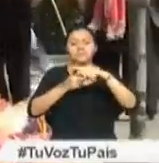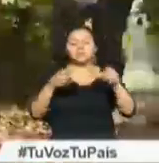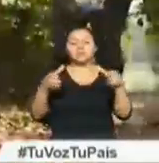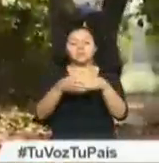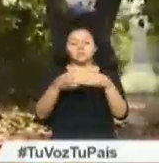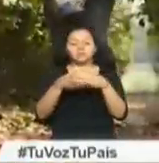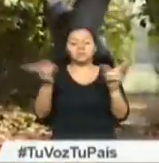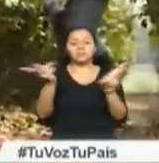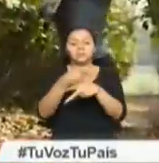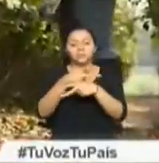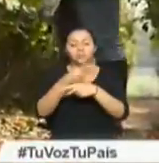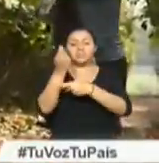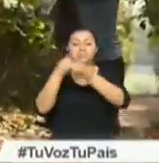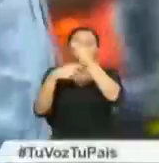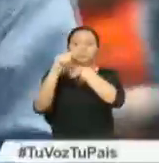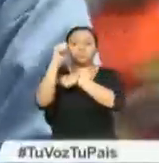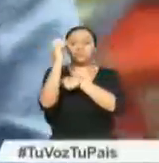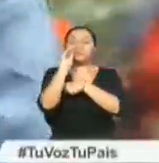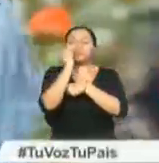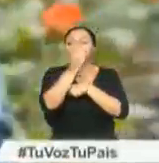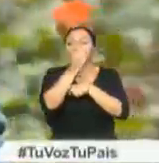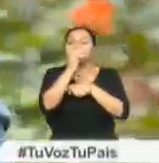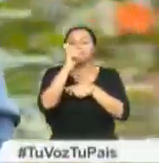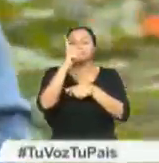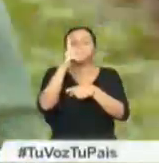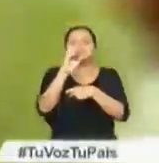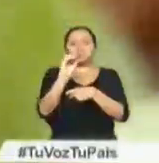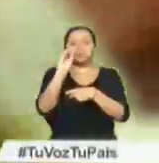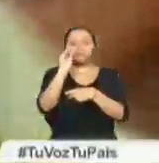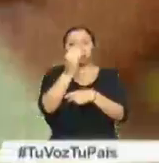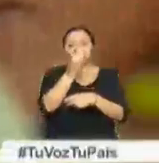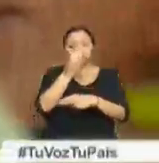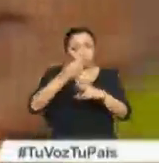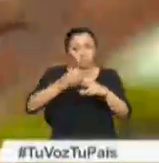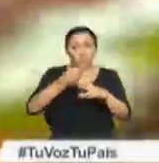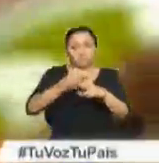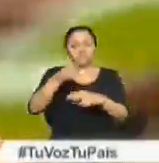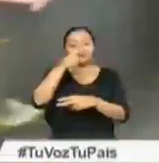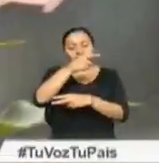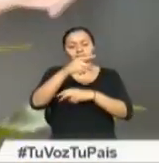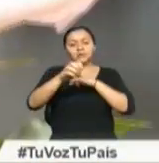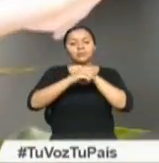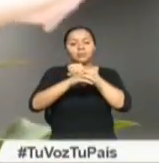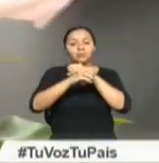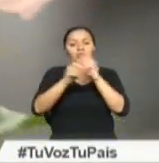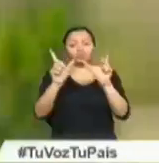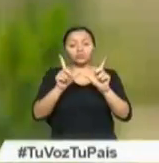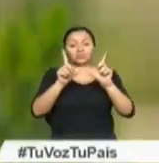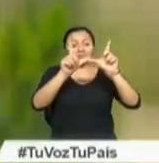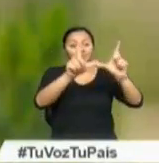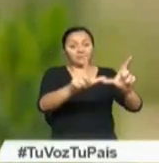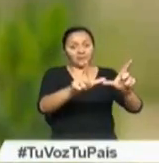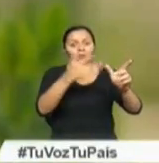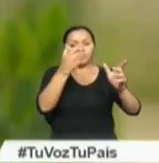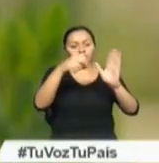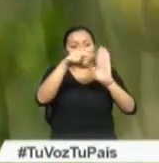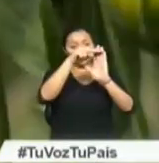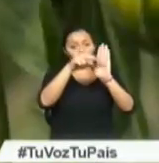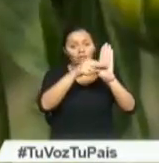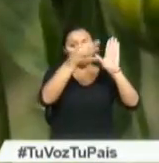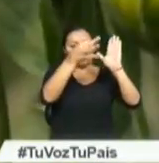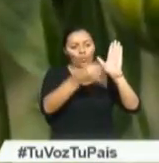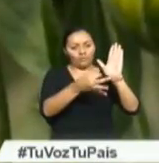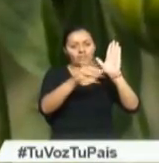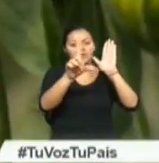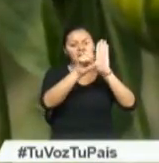y Exportadores de Flores del Ecuador, Expoflores. Esta certificación promueve el cumplimiento de normas sociales y ambientales en